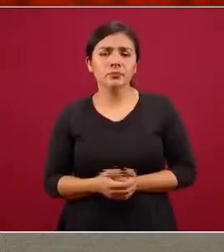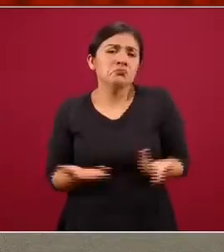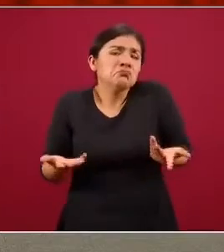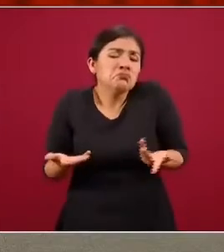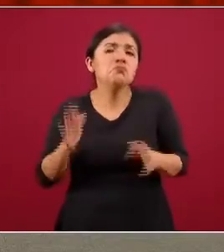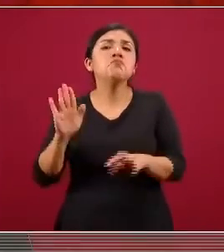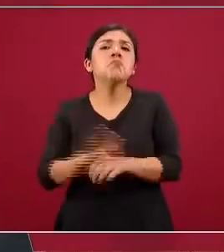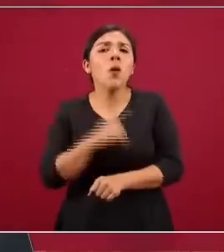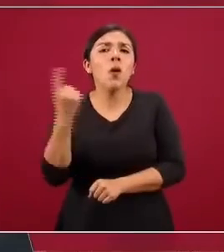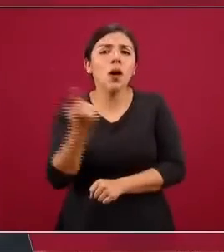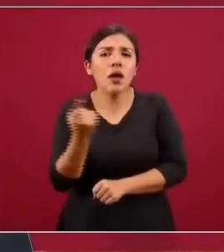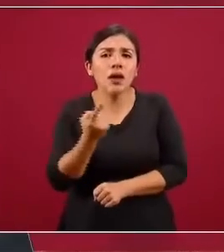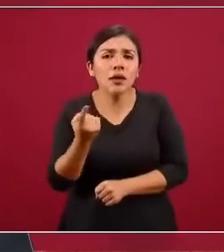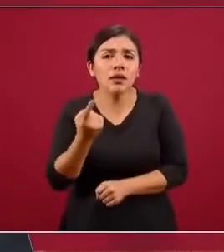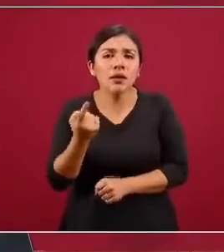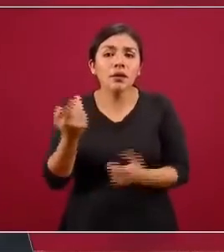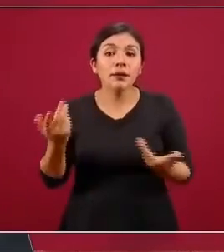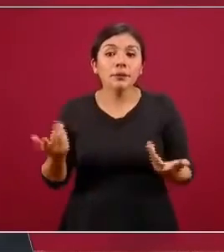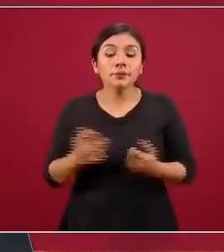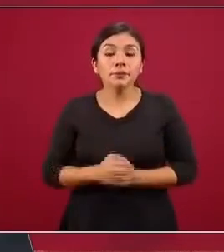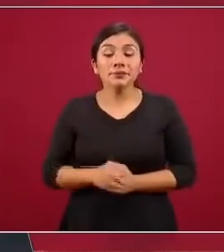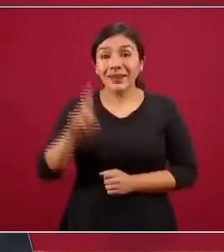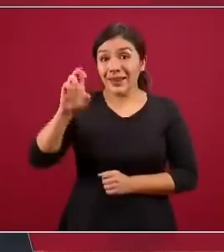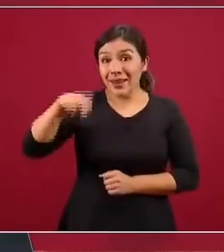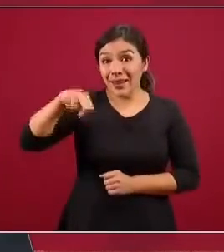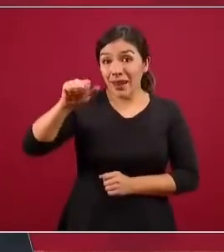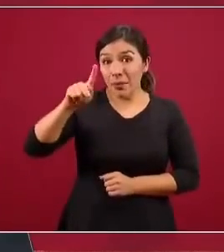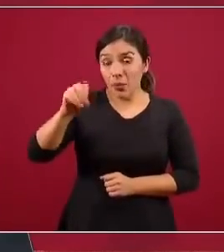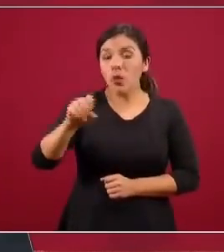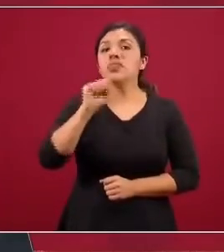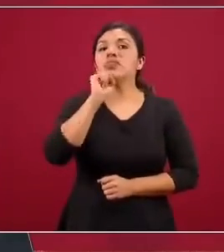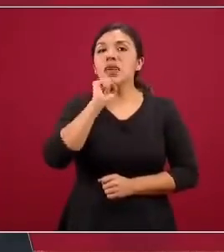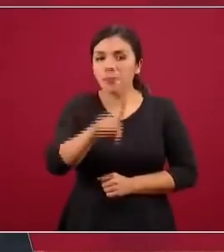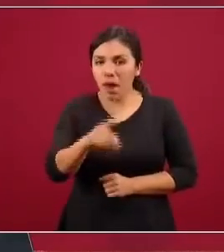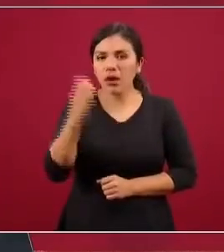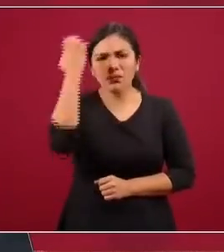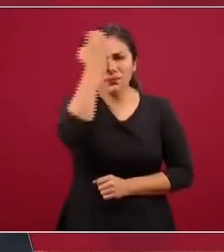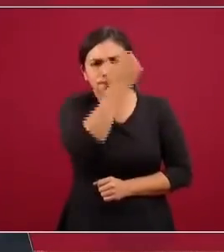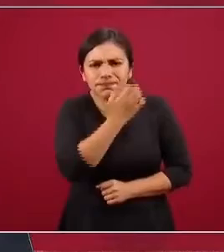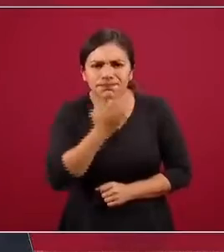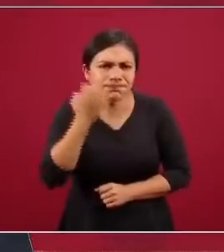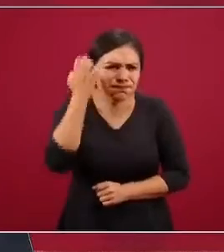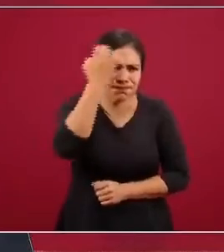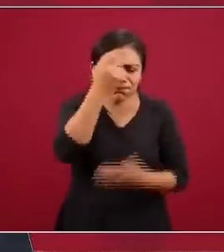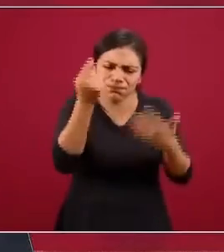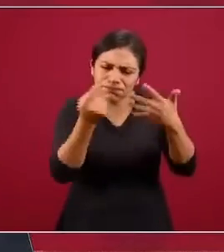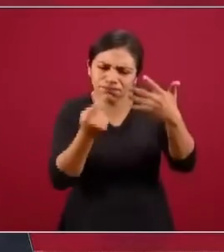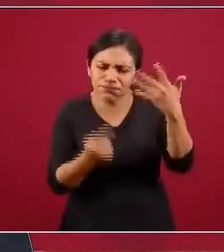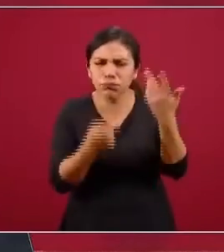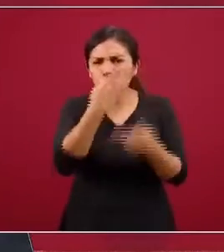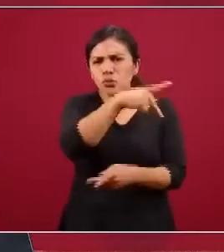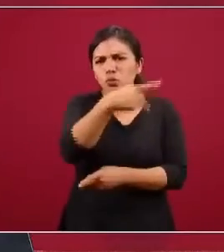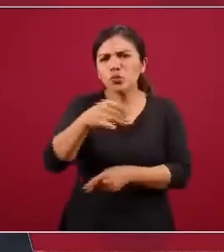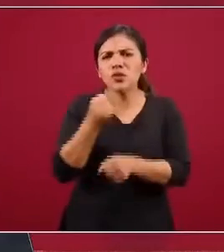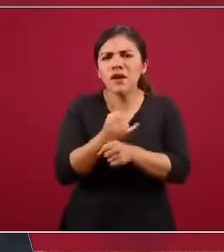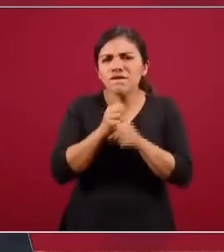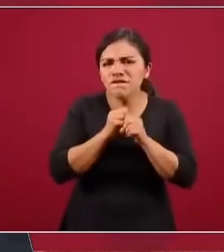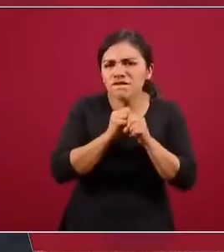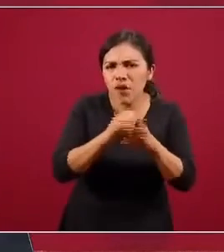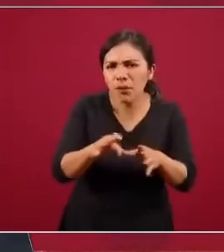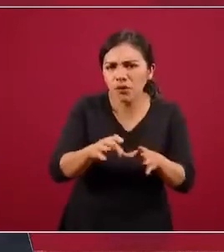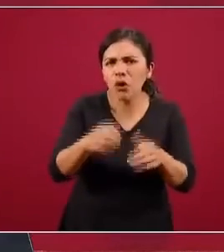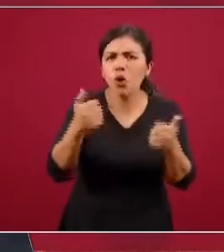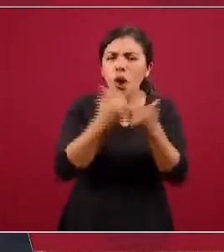por varias razones. RENAPO también hace un análisis de su información